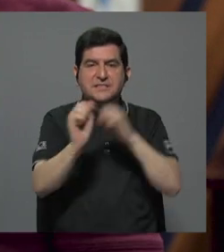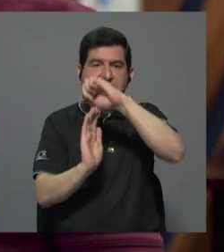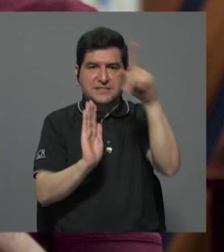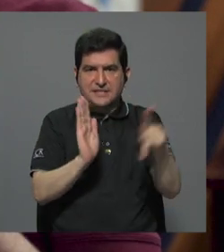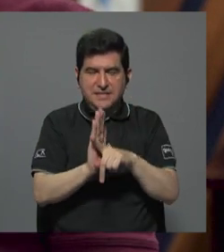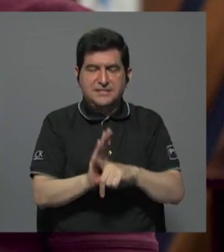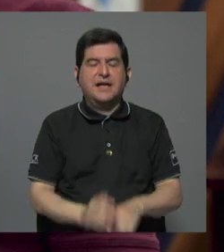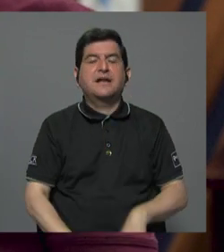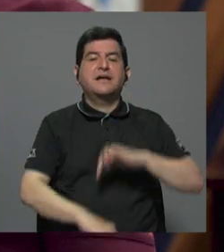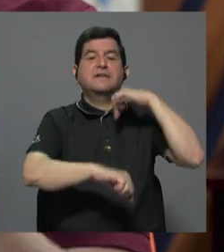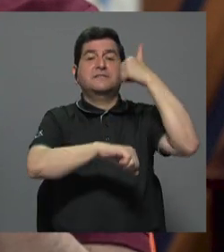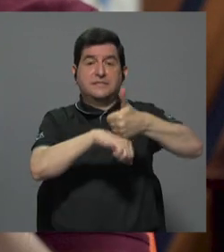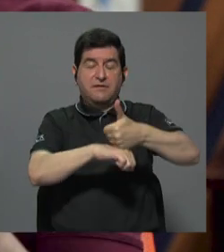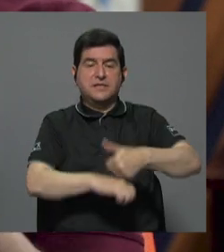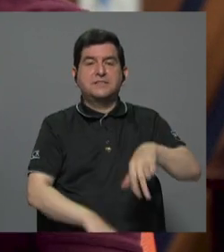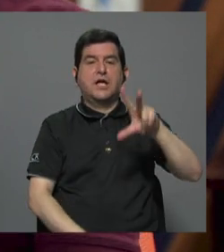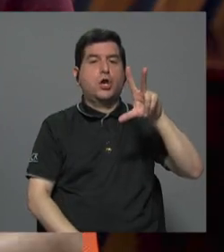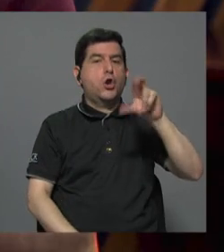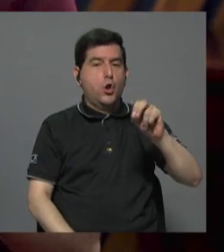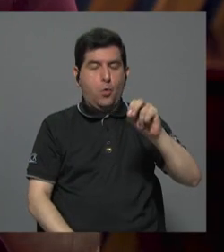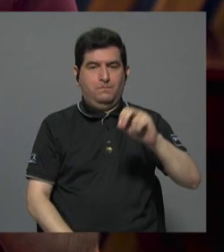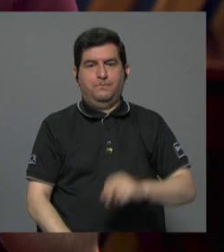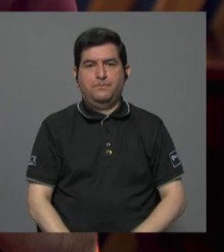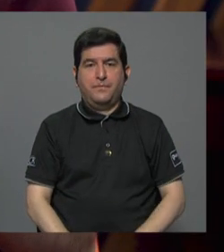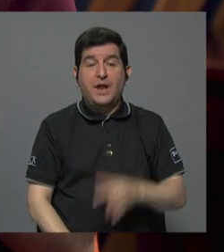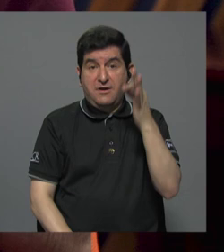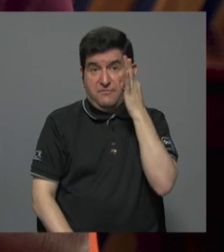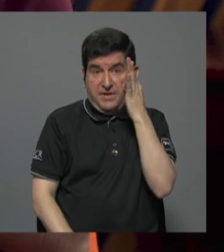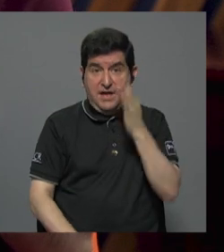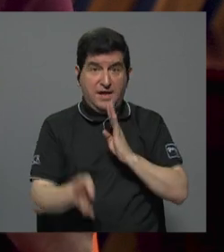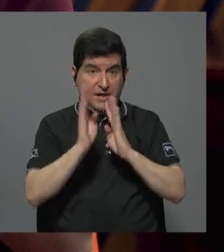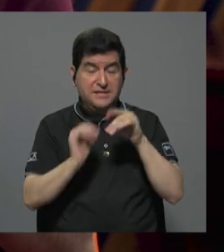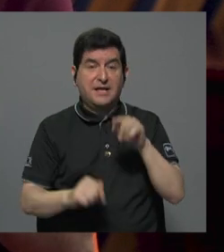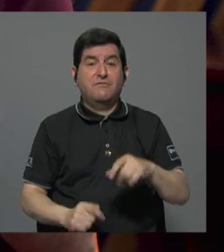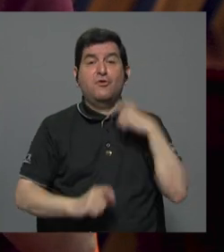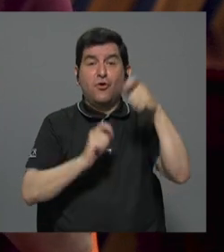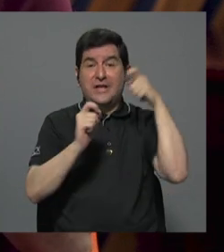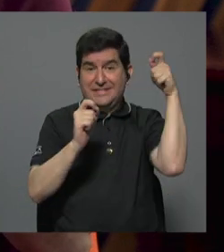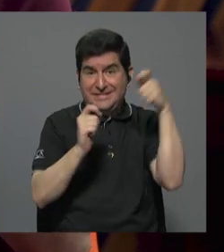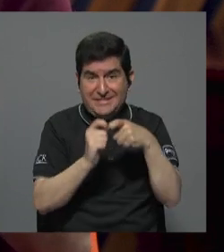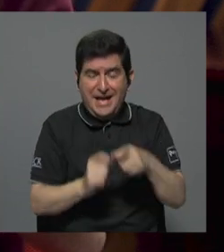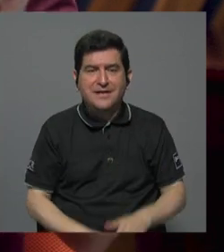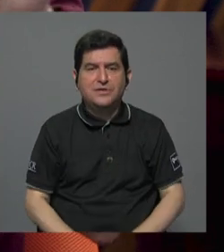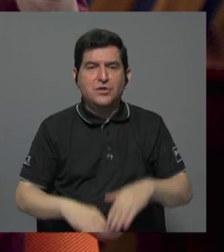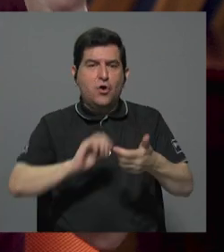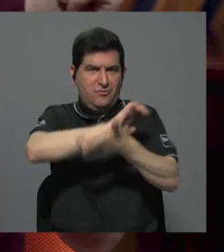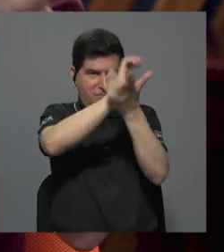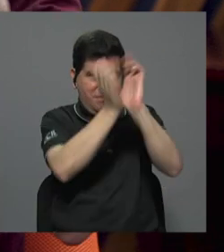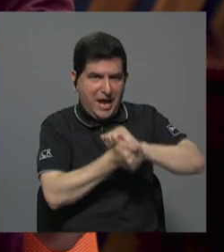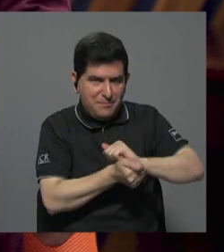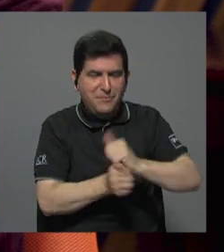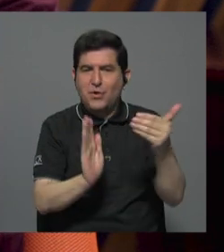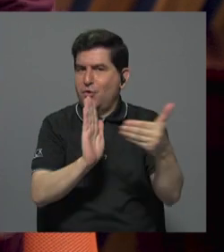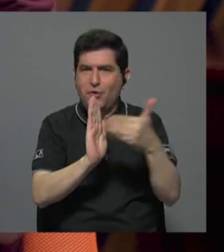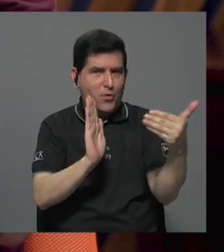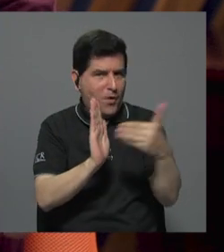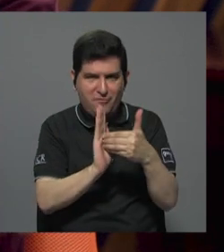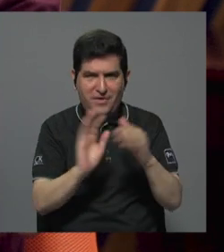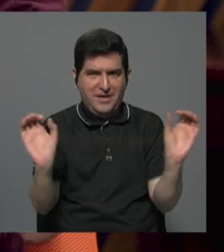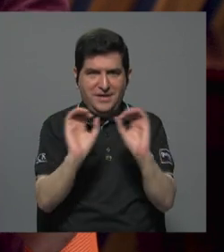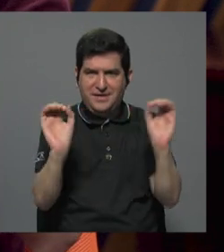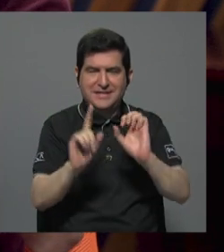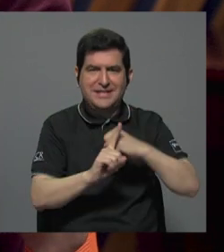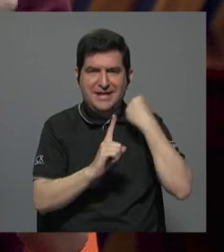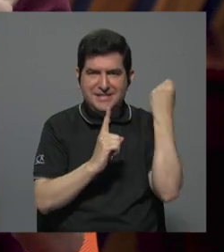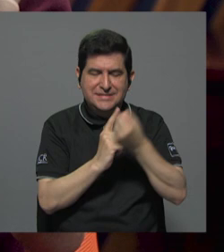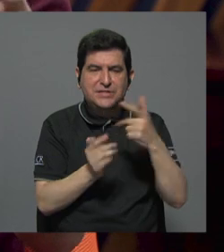ha determinado que no la hay figueres se refirió en específico a que la reforma no afecta ninguna de las